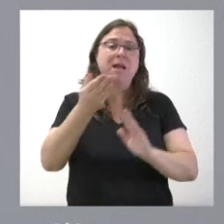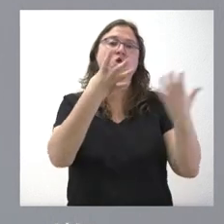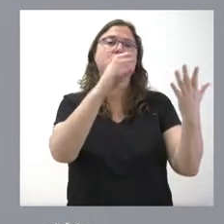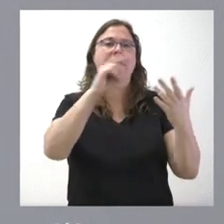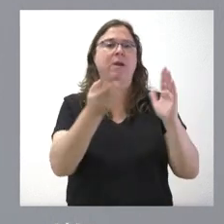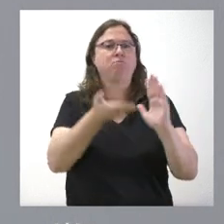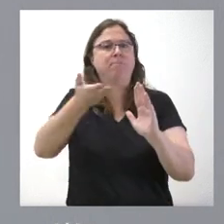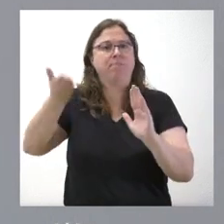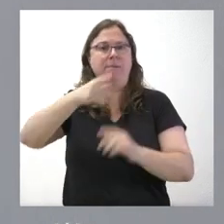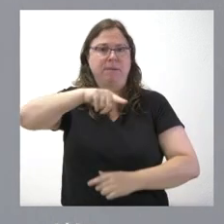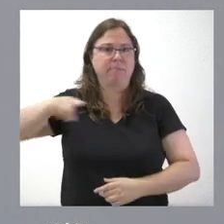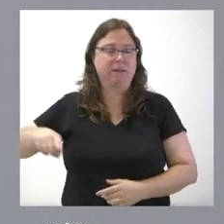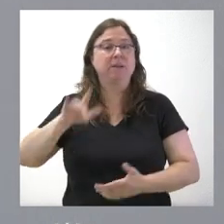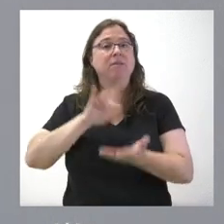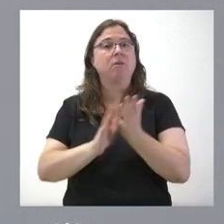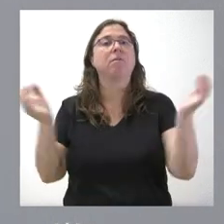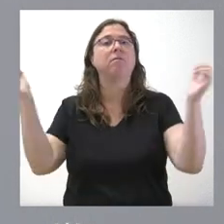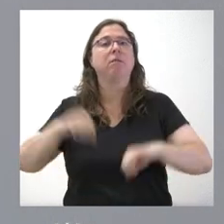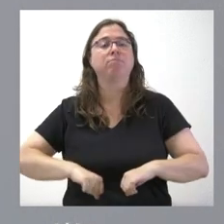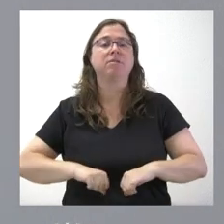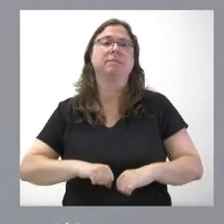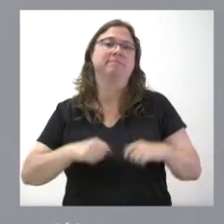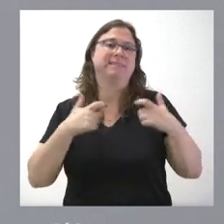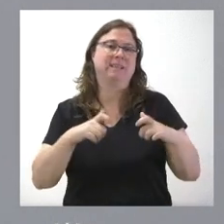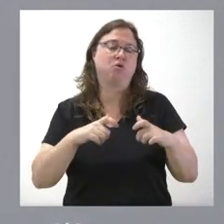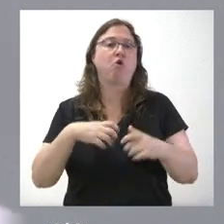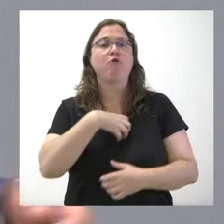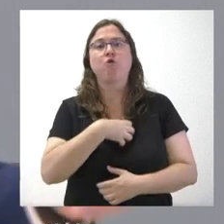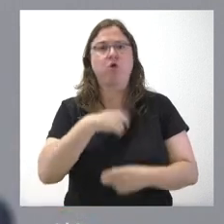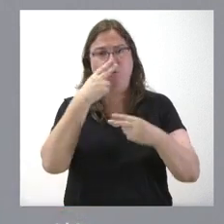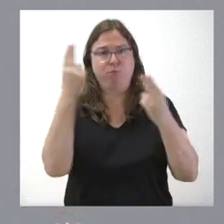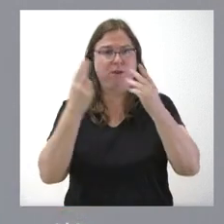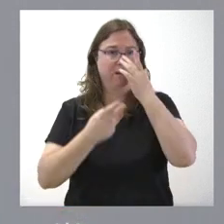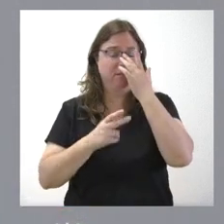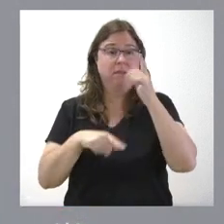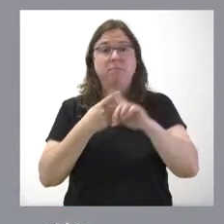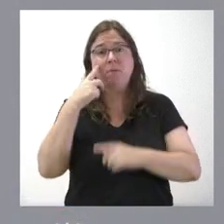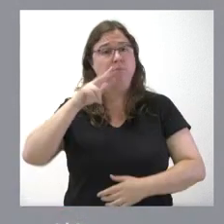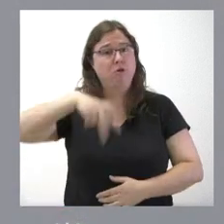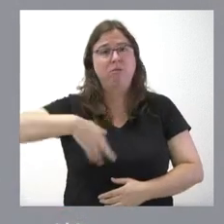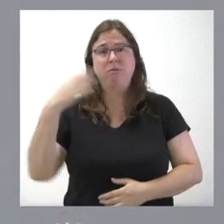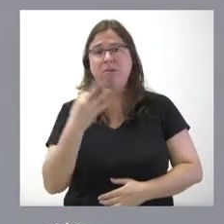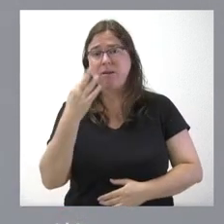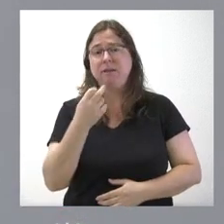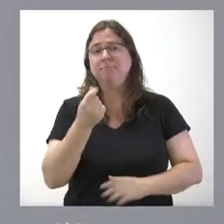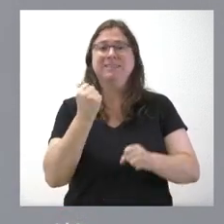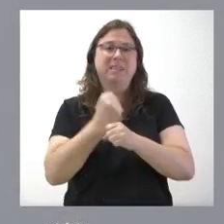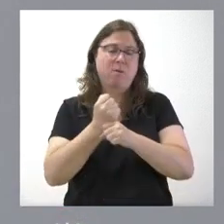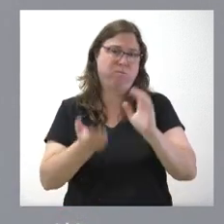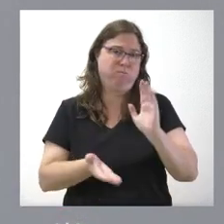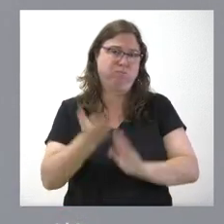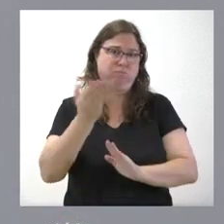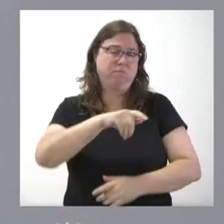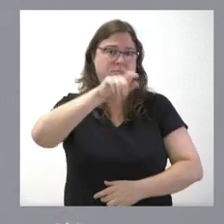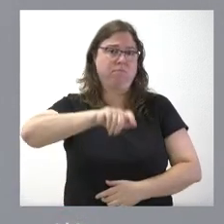así con el acuerdo como les digo de la mesa sectorial de la función pública y se reconoce por tanto el incremento de trabajo que estas